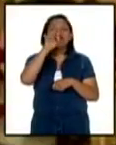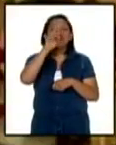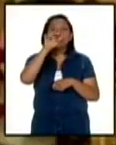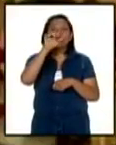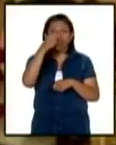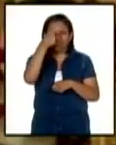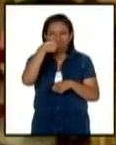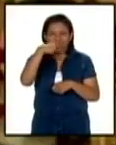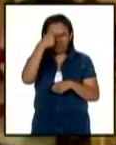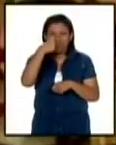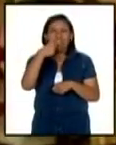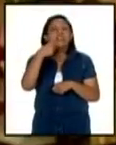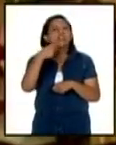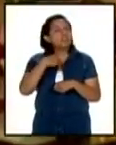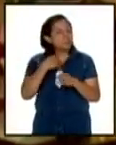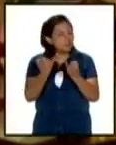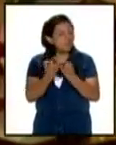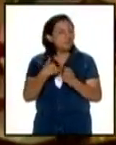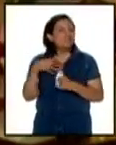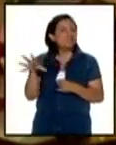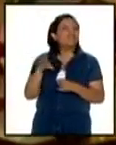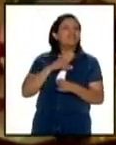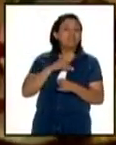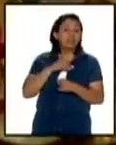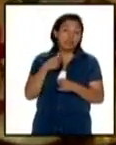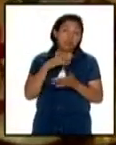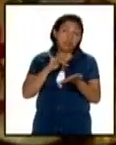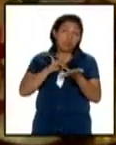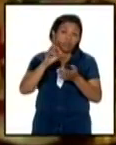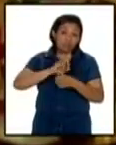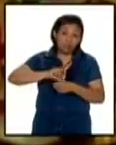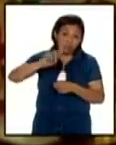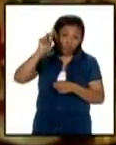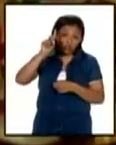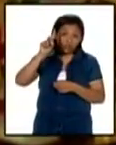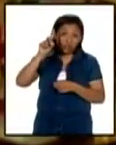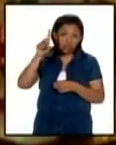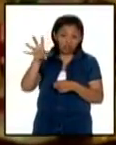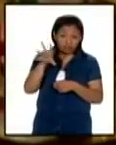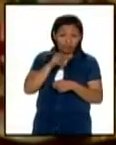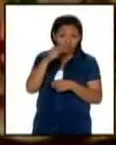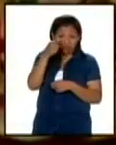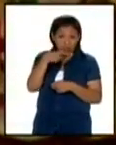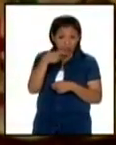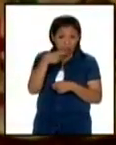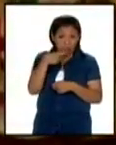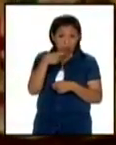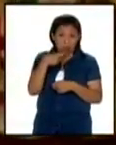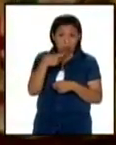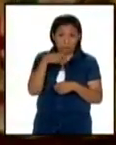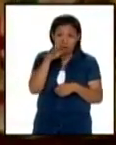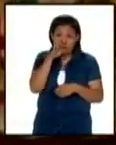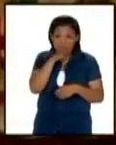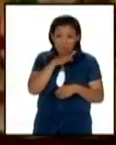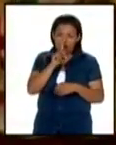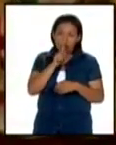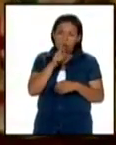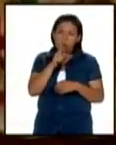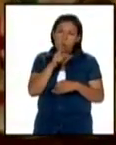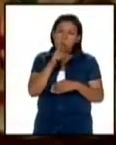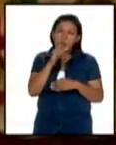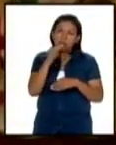de la influenza también me agarró, pero le doy gracias a Dios que fue de la buena, no fue de la mala, porque